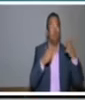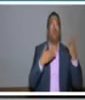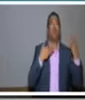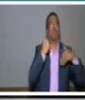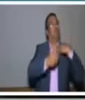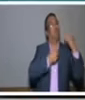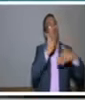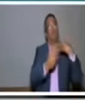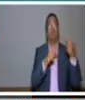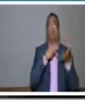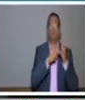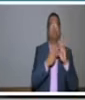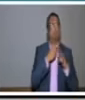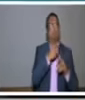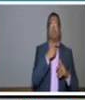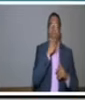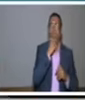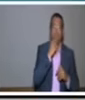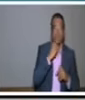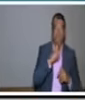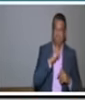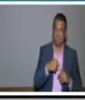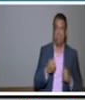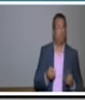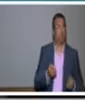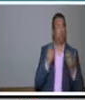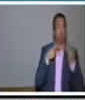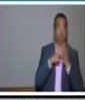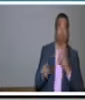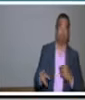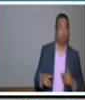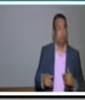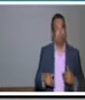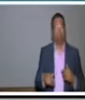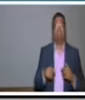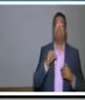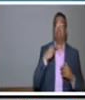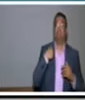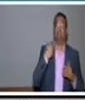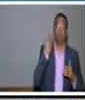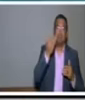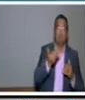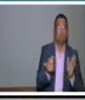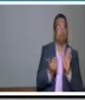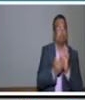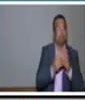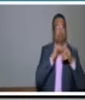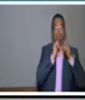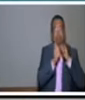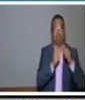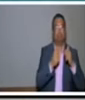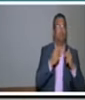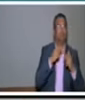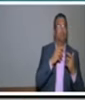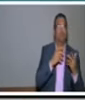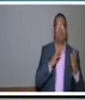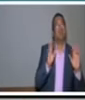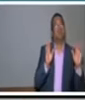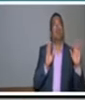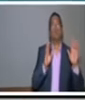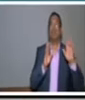se hace basado en qué me cuesta o qué me puede costar si me aspiro a ser reelecto. Yo creo que eso hay que romperlo de